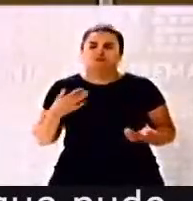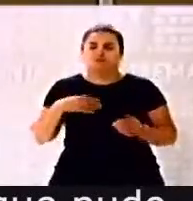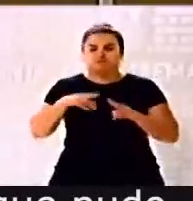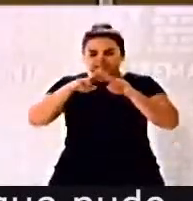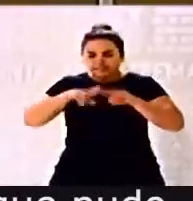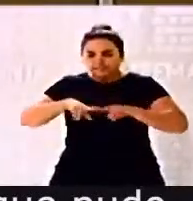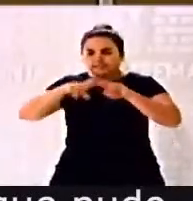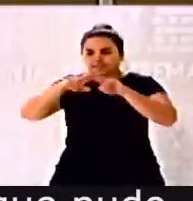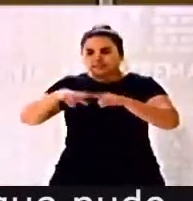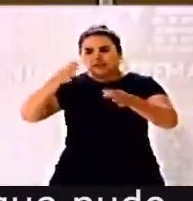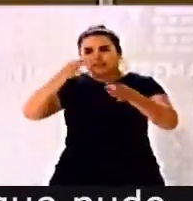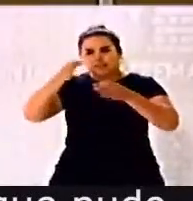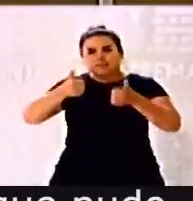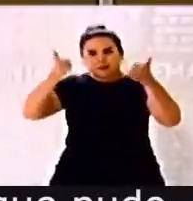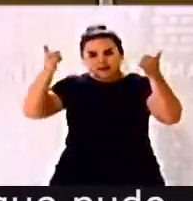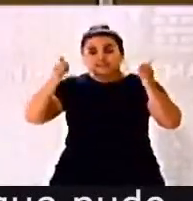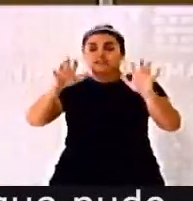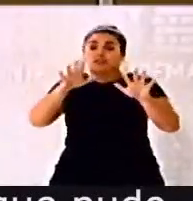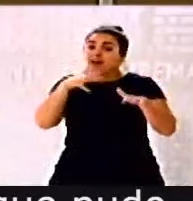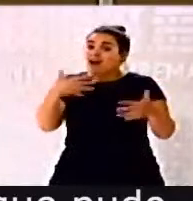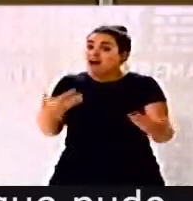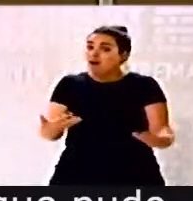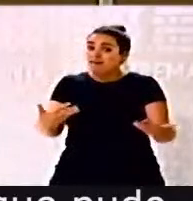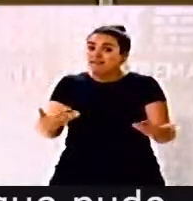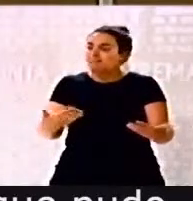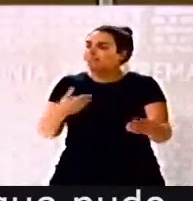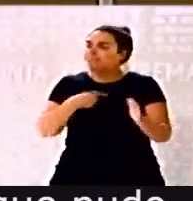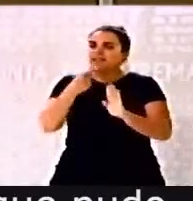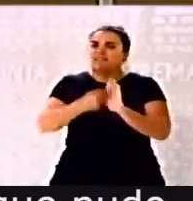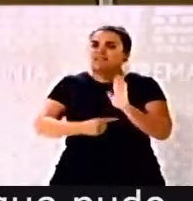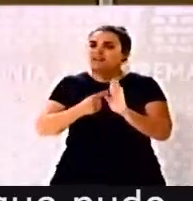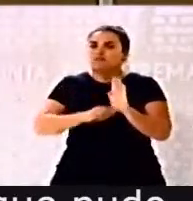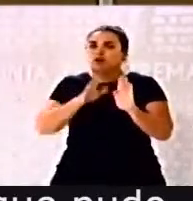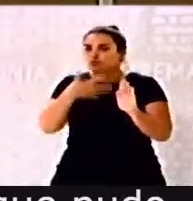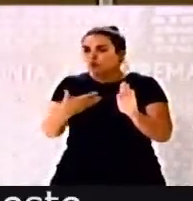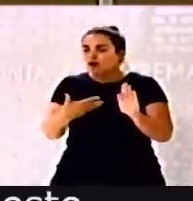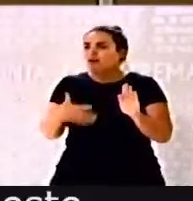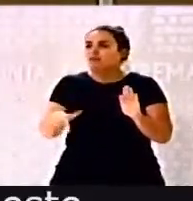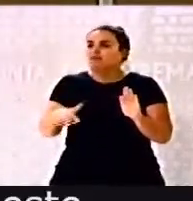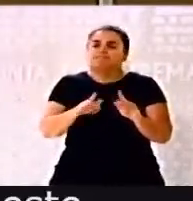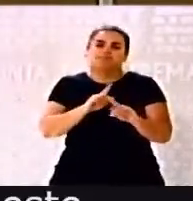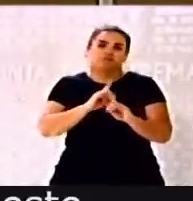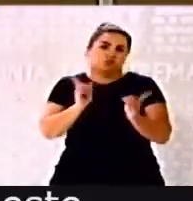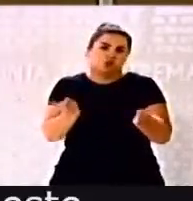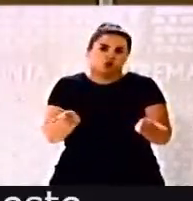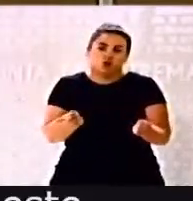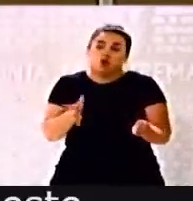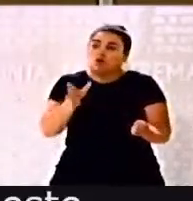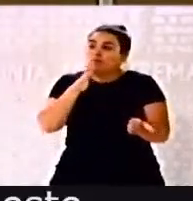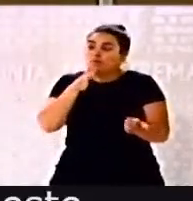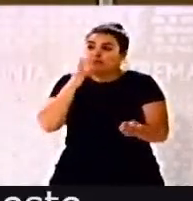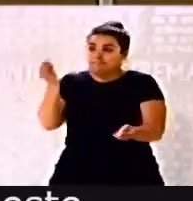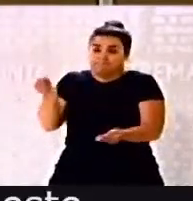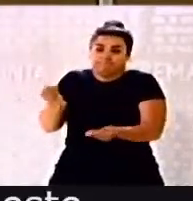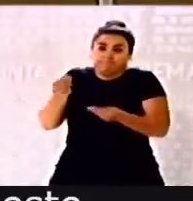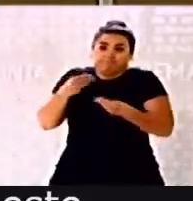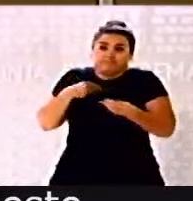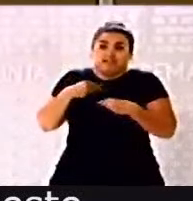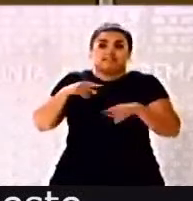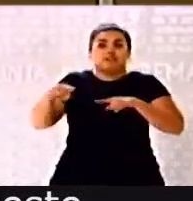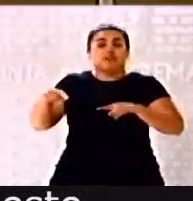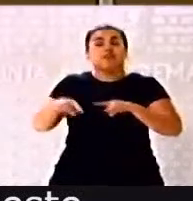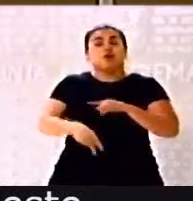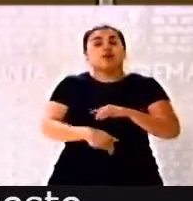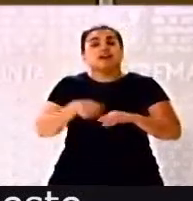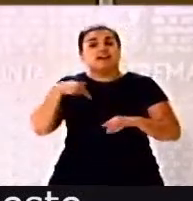estudio más minucioso y en este momento no tengo los datos del estudio retrospectivo, pues porque todavía a la Dirección General de